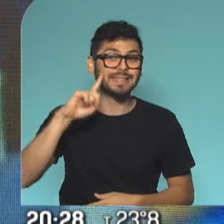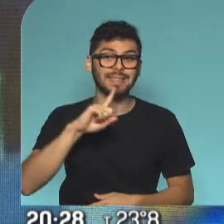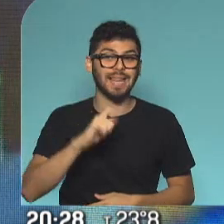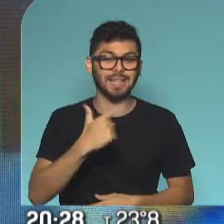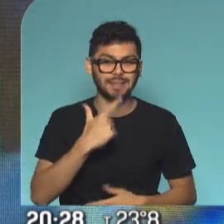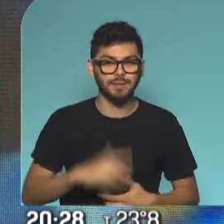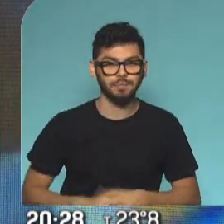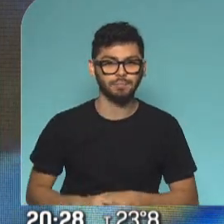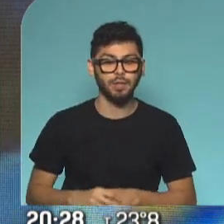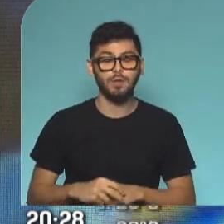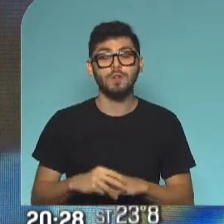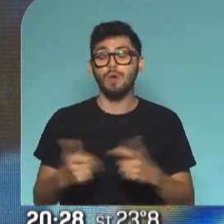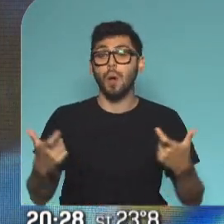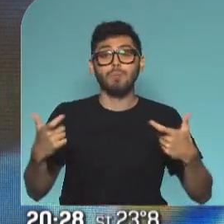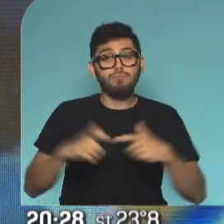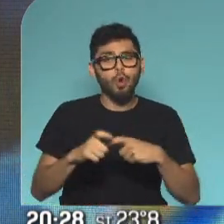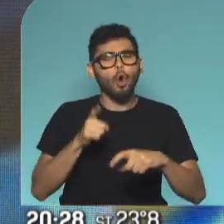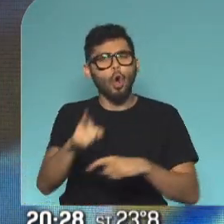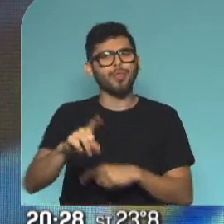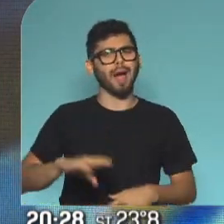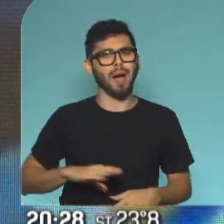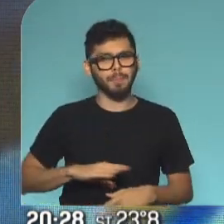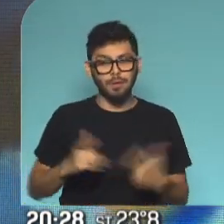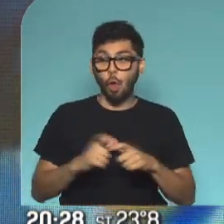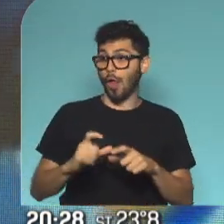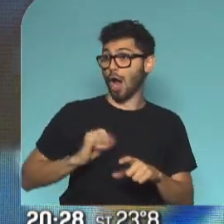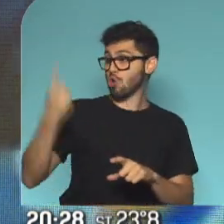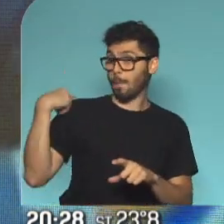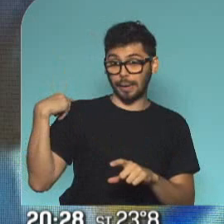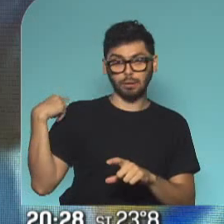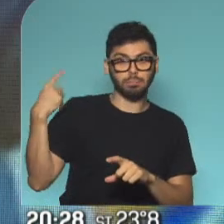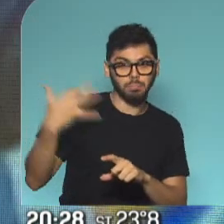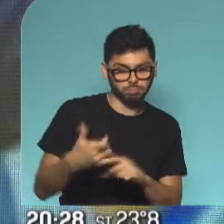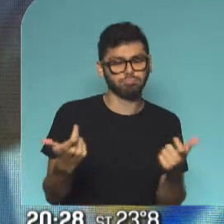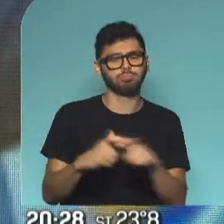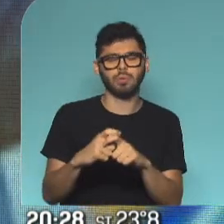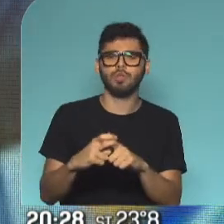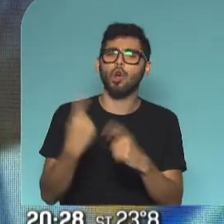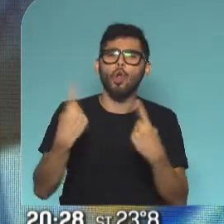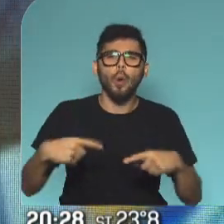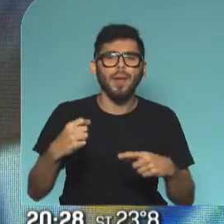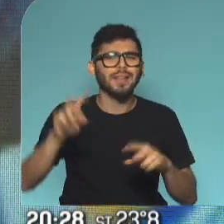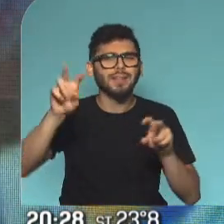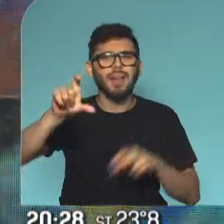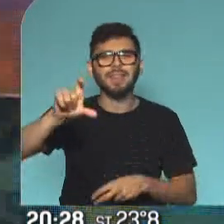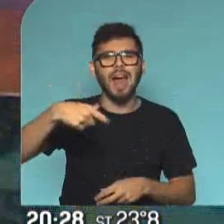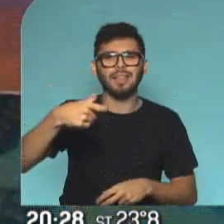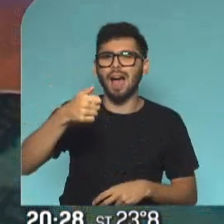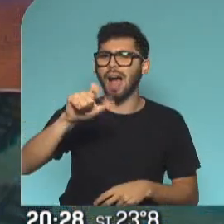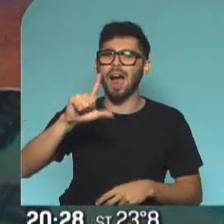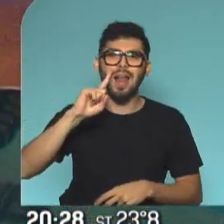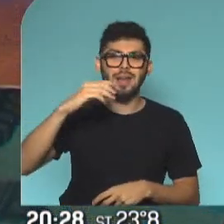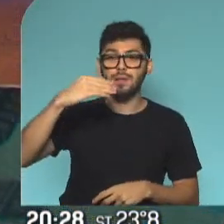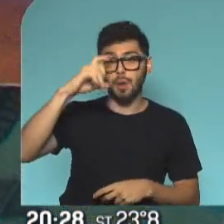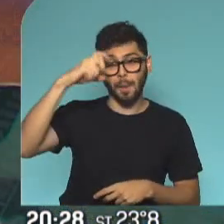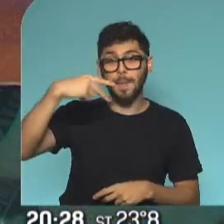La mesa contra el hambre, desde el año pasado, Nazarena, que no se reunía, y hay novedades, ¿verdad?, en lo que tiene que ver principalmente con la tarjeta alimentar. Exactamente, Feli.